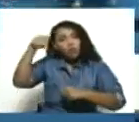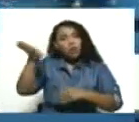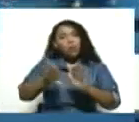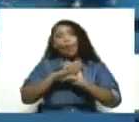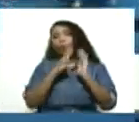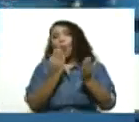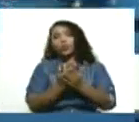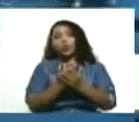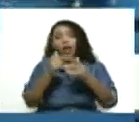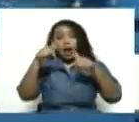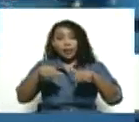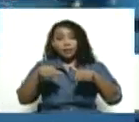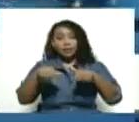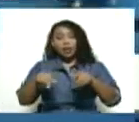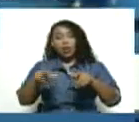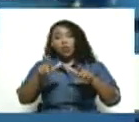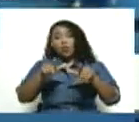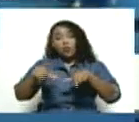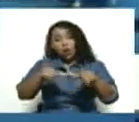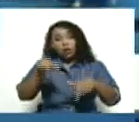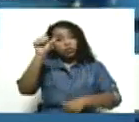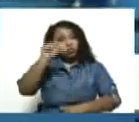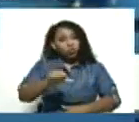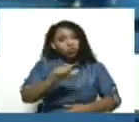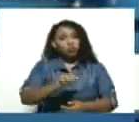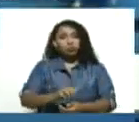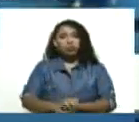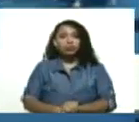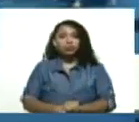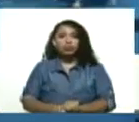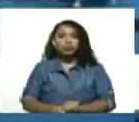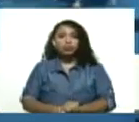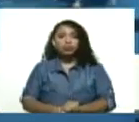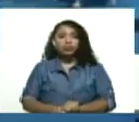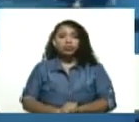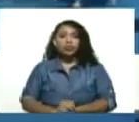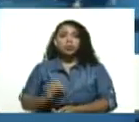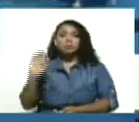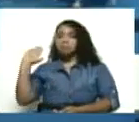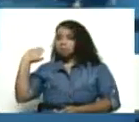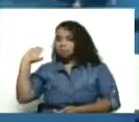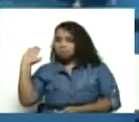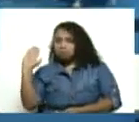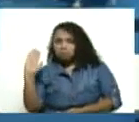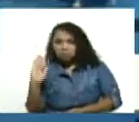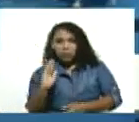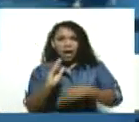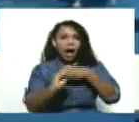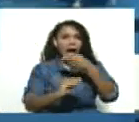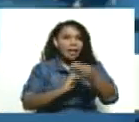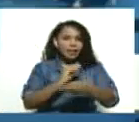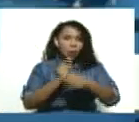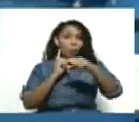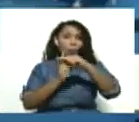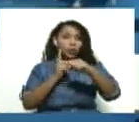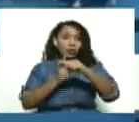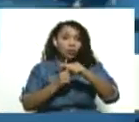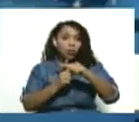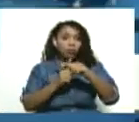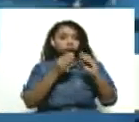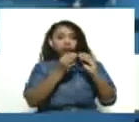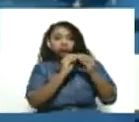diría más del sur global hemos venido conspirando positivamente con Ramón